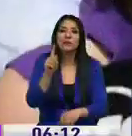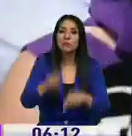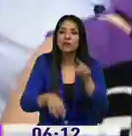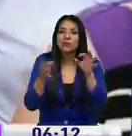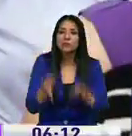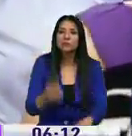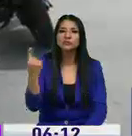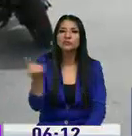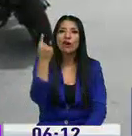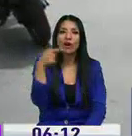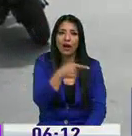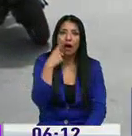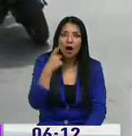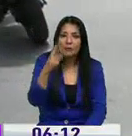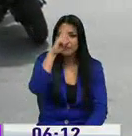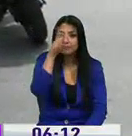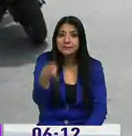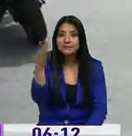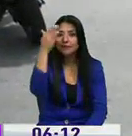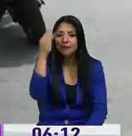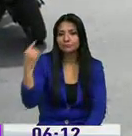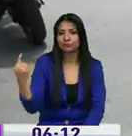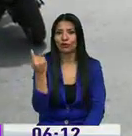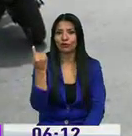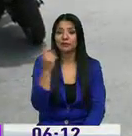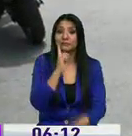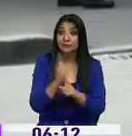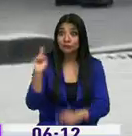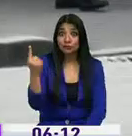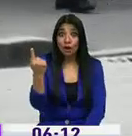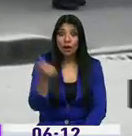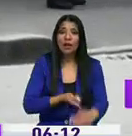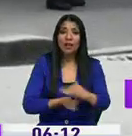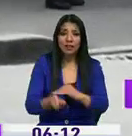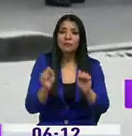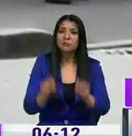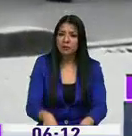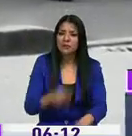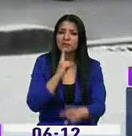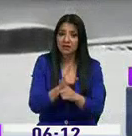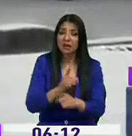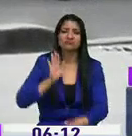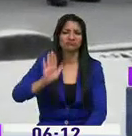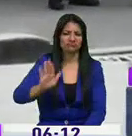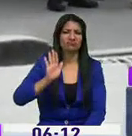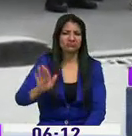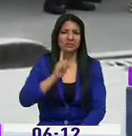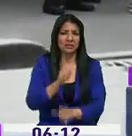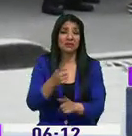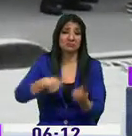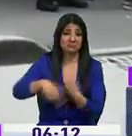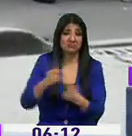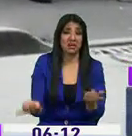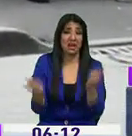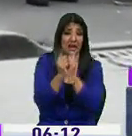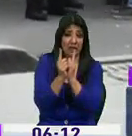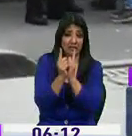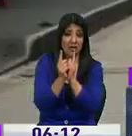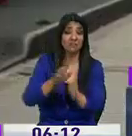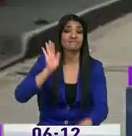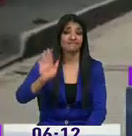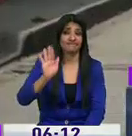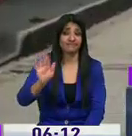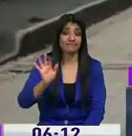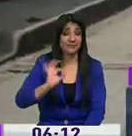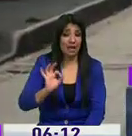desde enero y que veía solo para poner la cuchilla que la lleva a matar que si no regresaba con ella ver a los que les